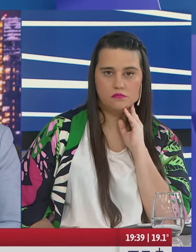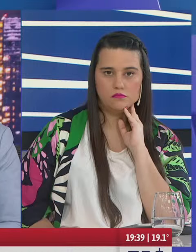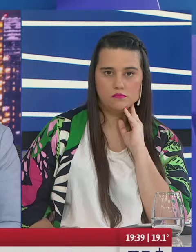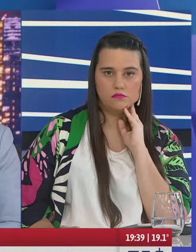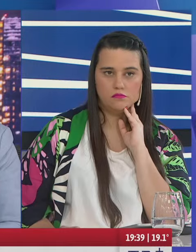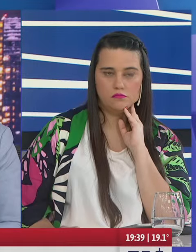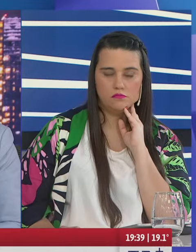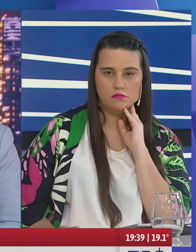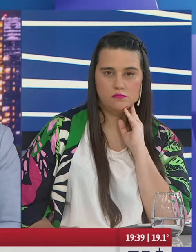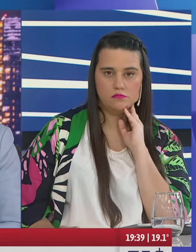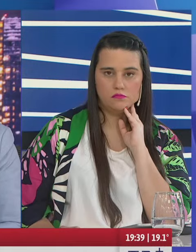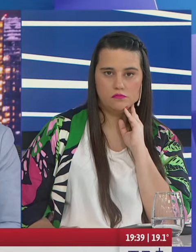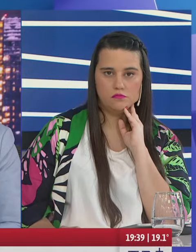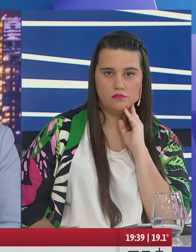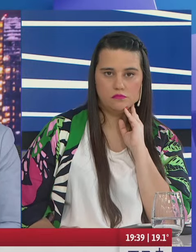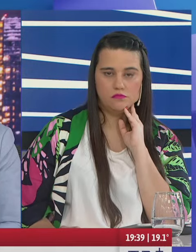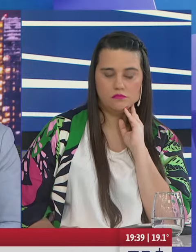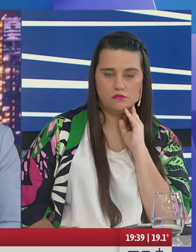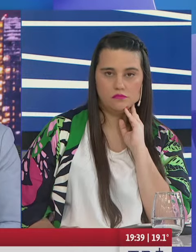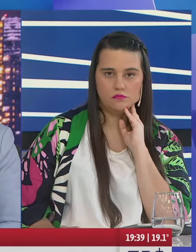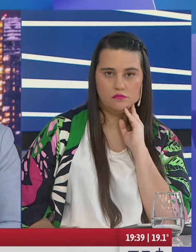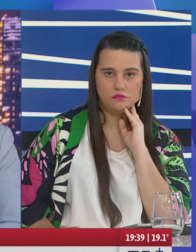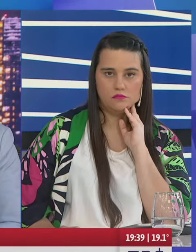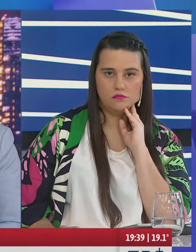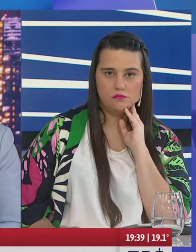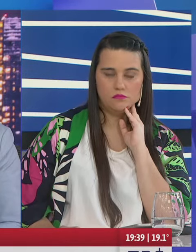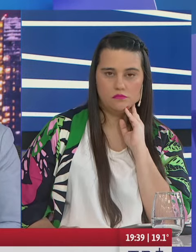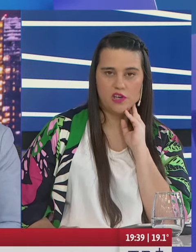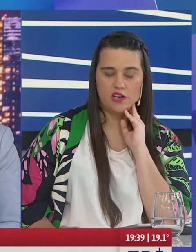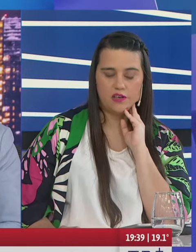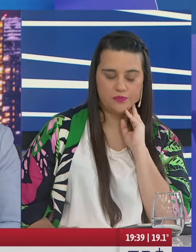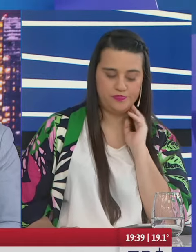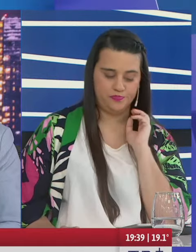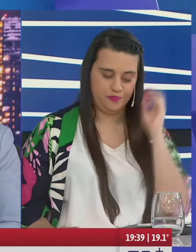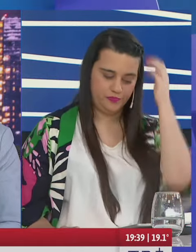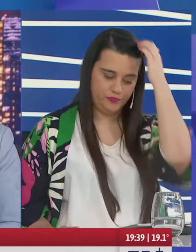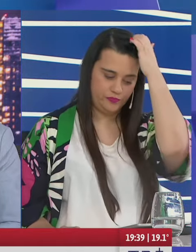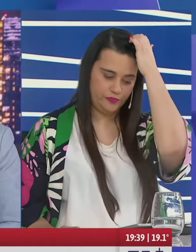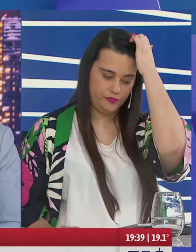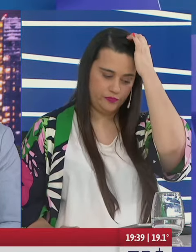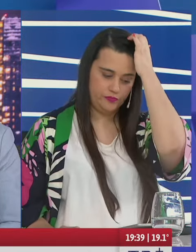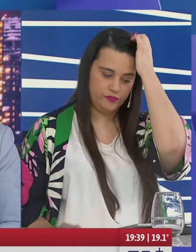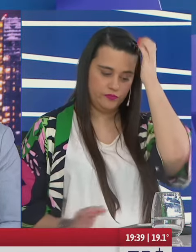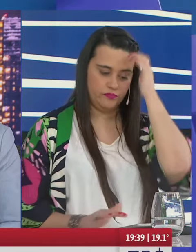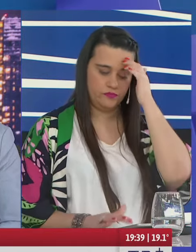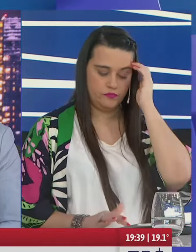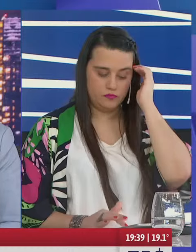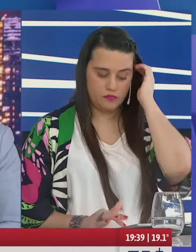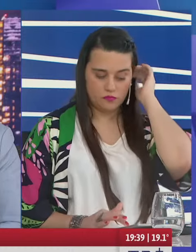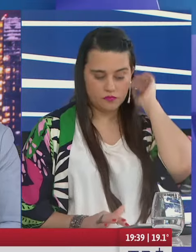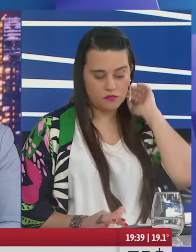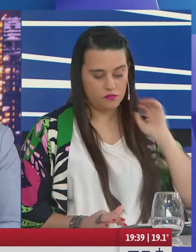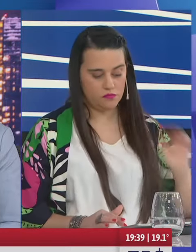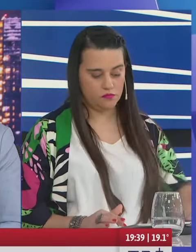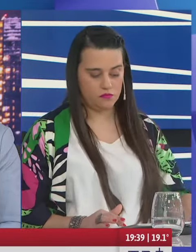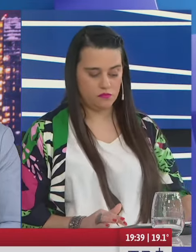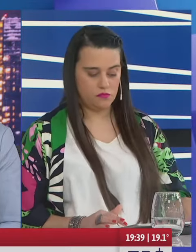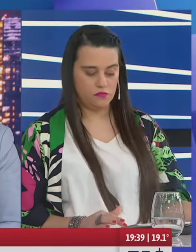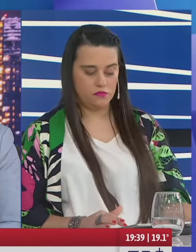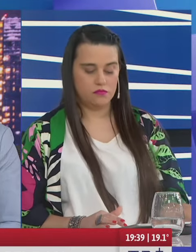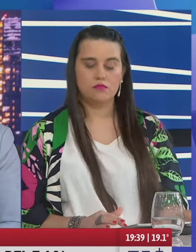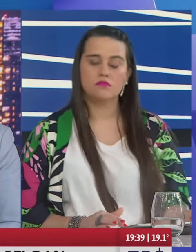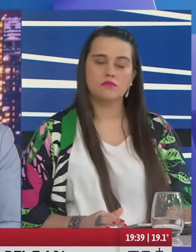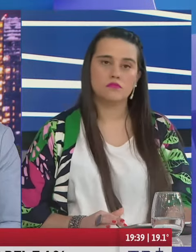para adelante, tienen que cambiar las reglas de juego de la política. Es brillante eso. Y es la única vez en toda la serie, escuchen este